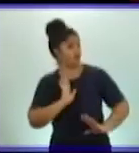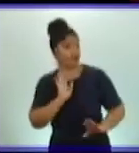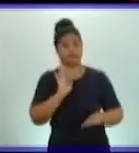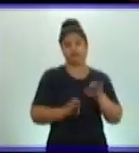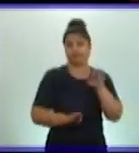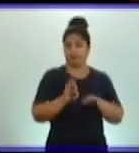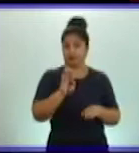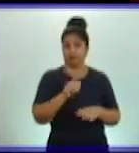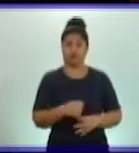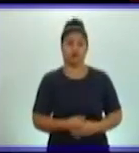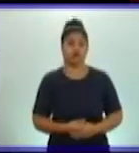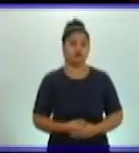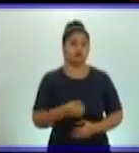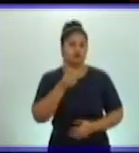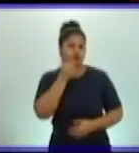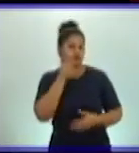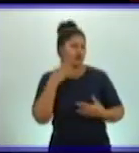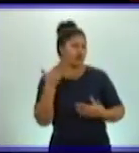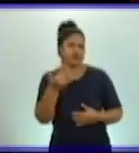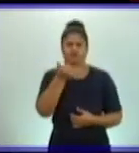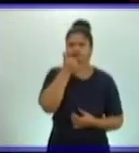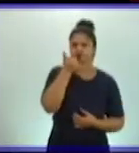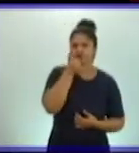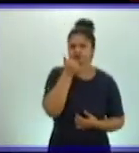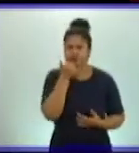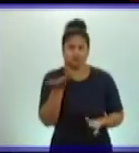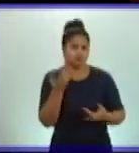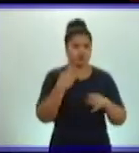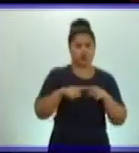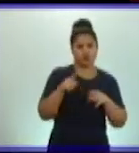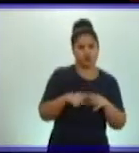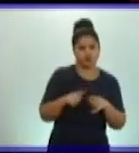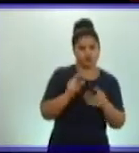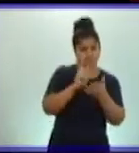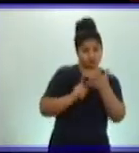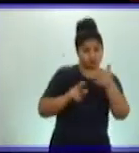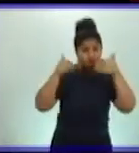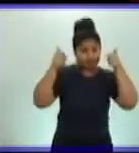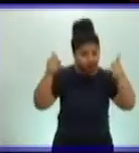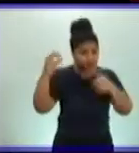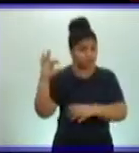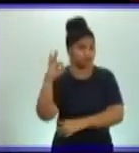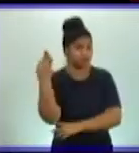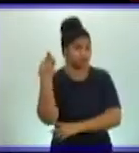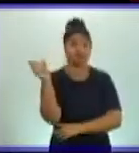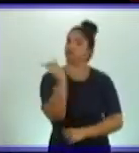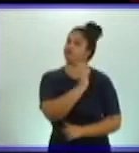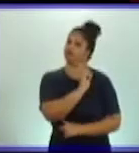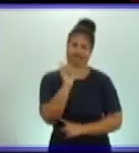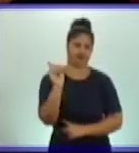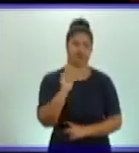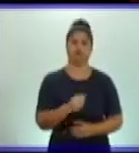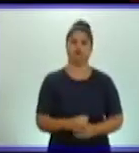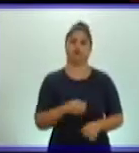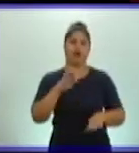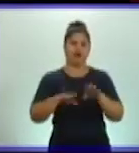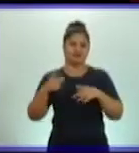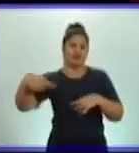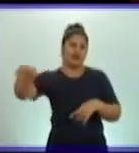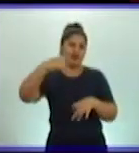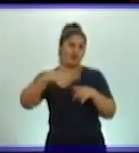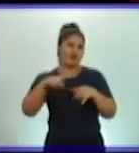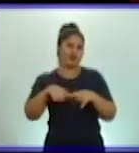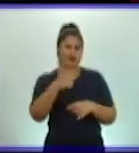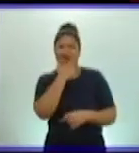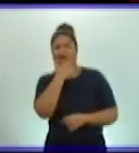determinados incidentes que no hacen que esa lectura sea todo lo correcta que queremos. Y entonces a veces se burlan los